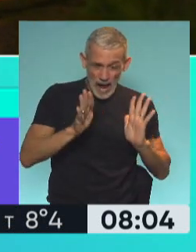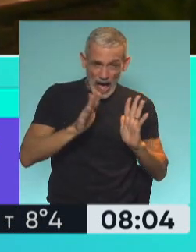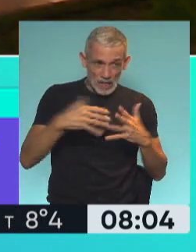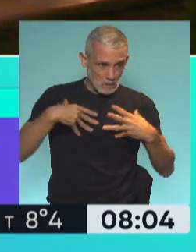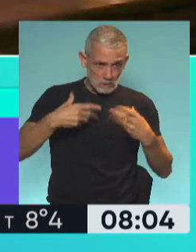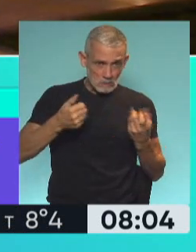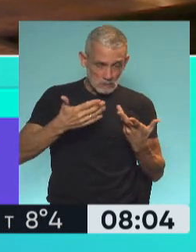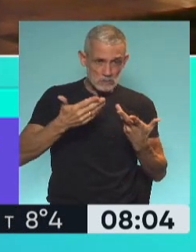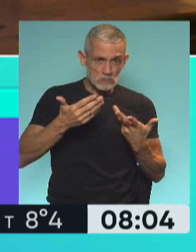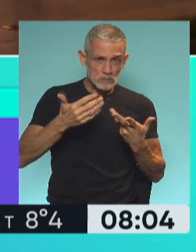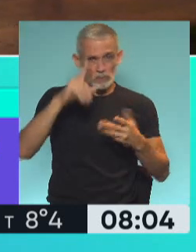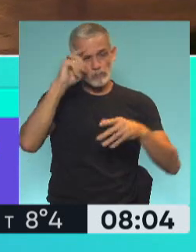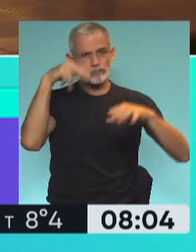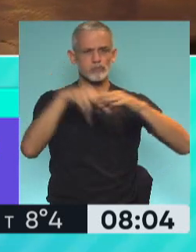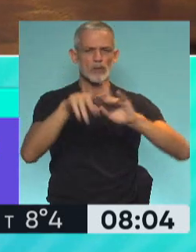también son